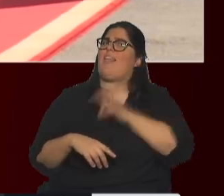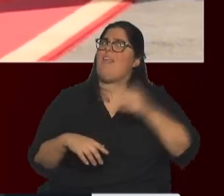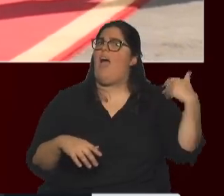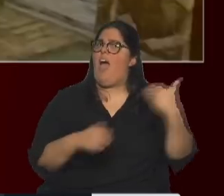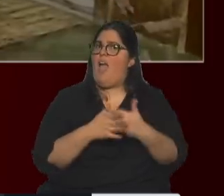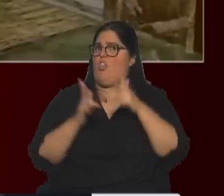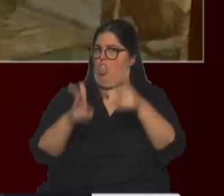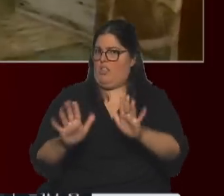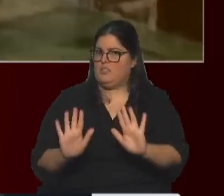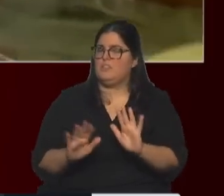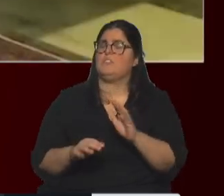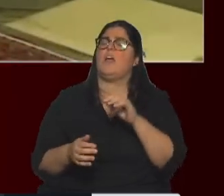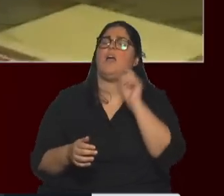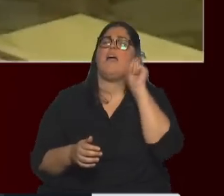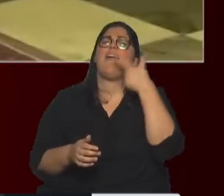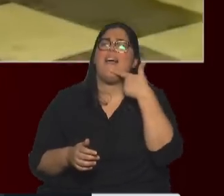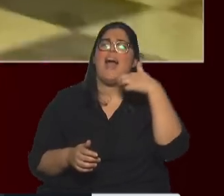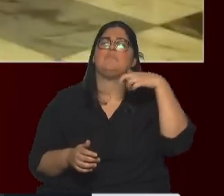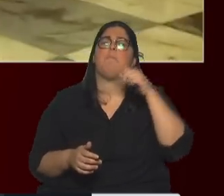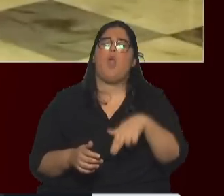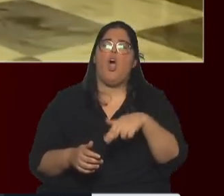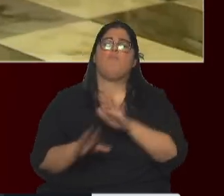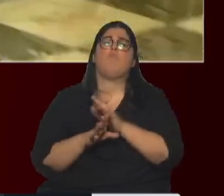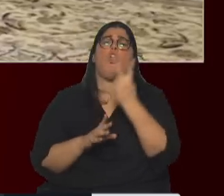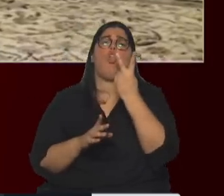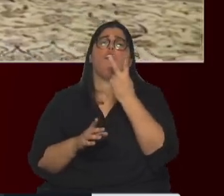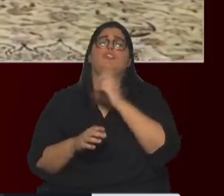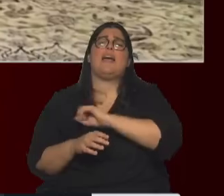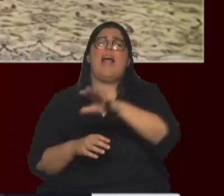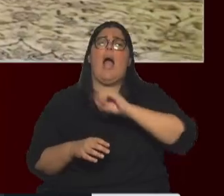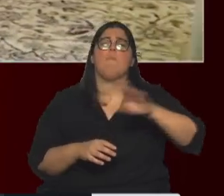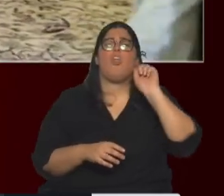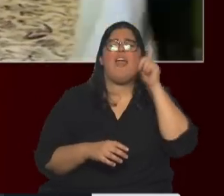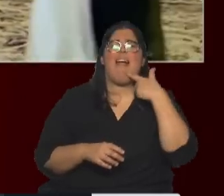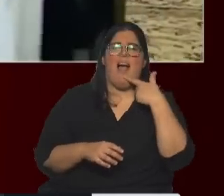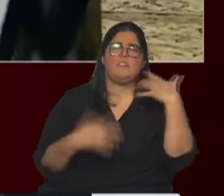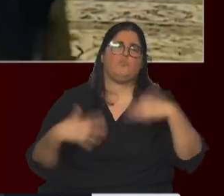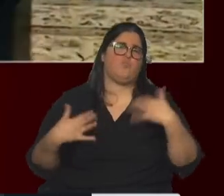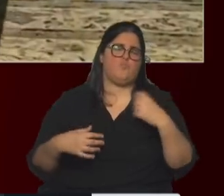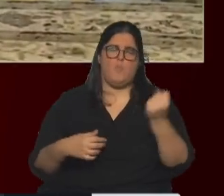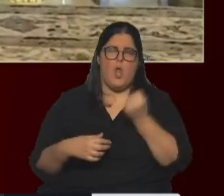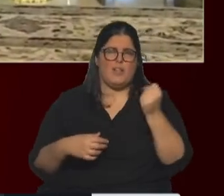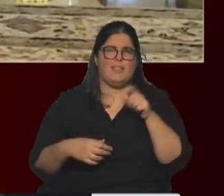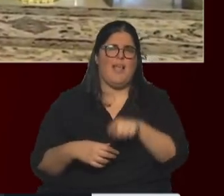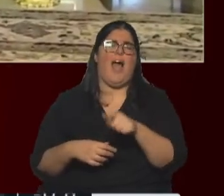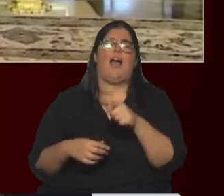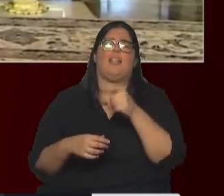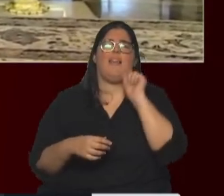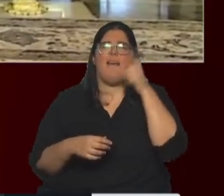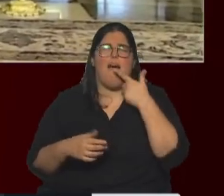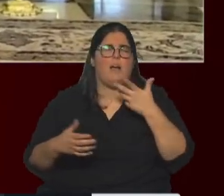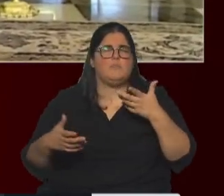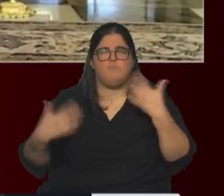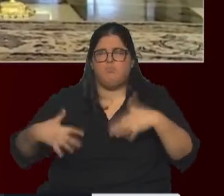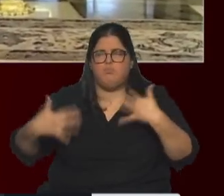inversión de Gazprom en dos campos de gas de esquisto muy importantes, con mucho caudal y mucha